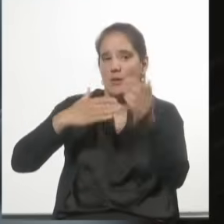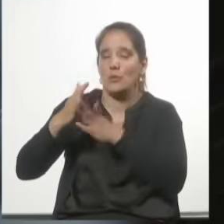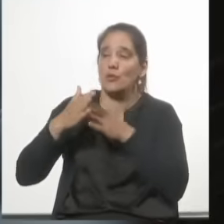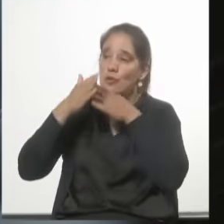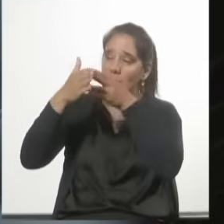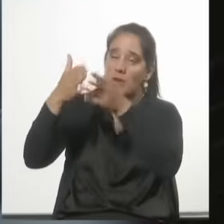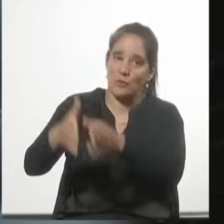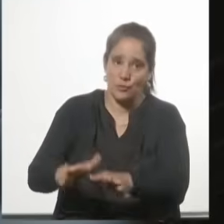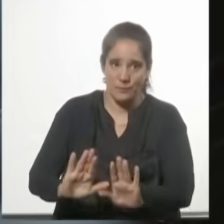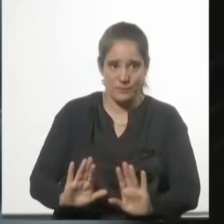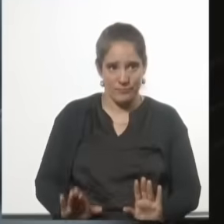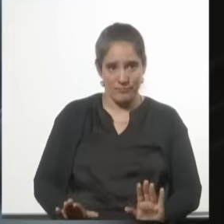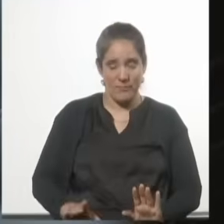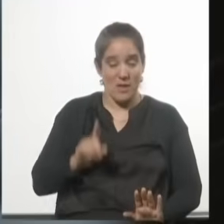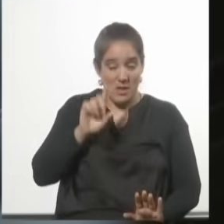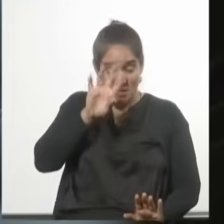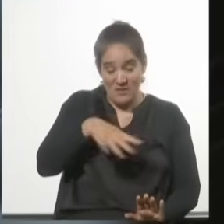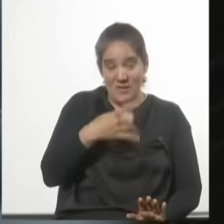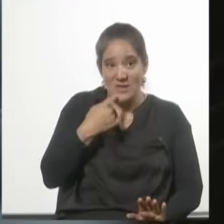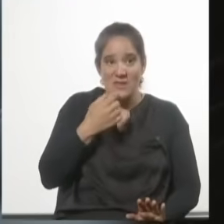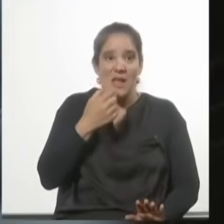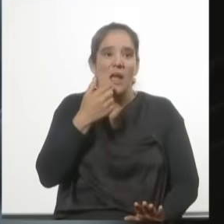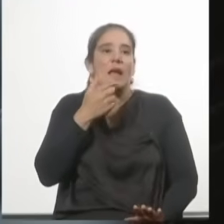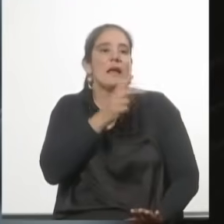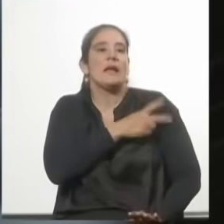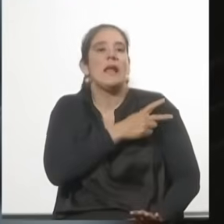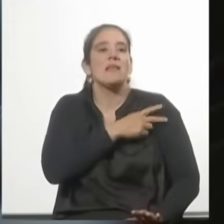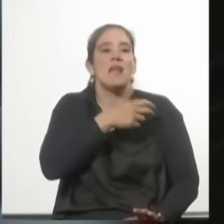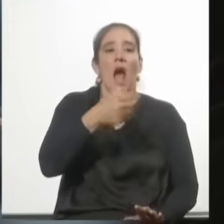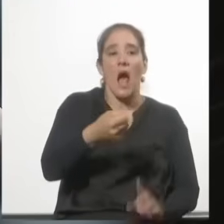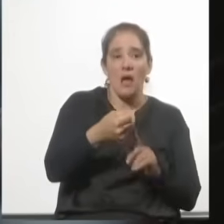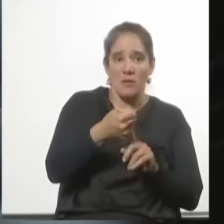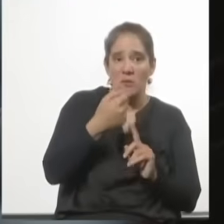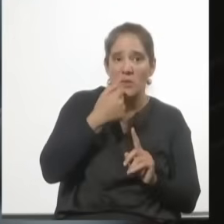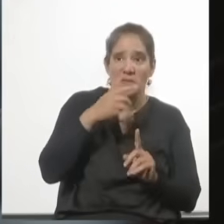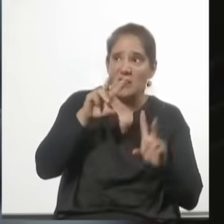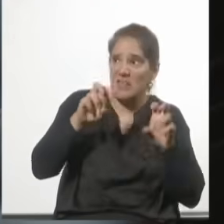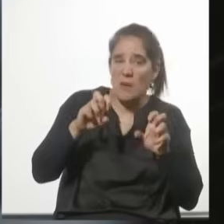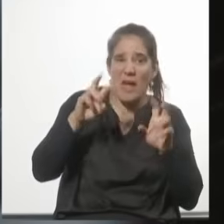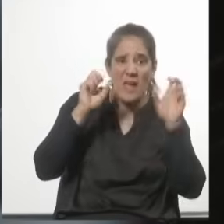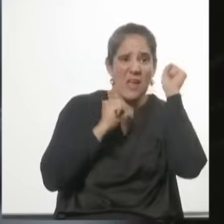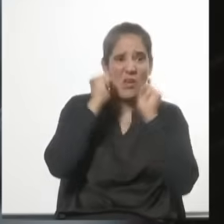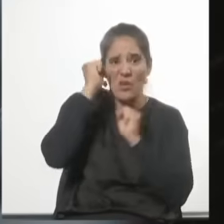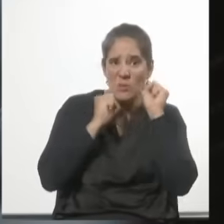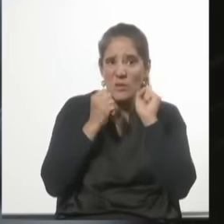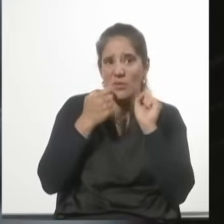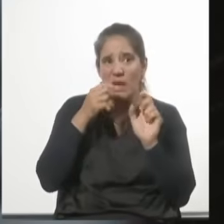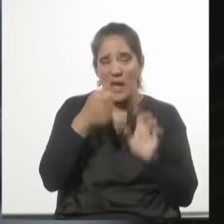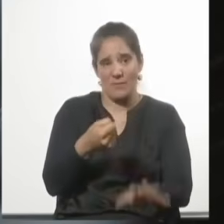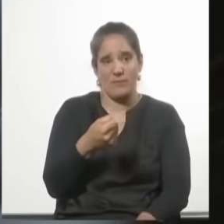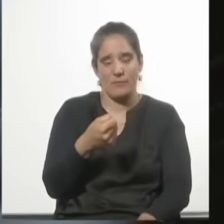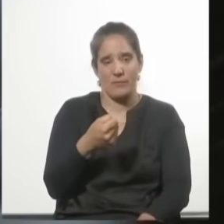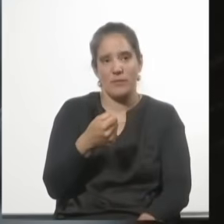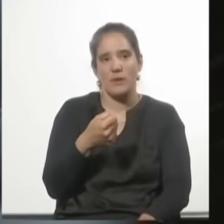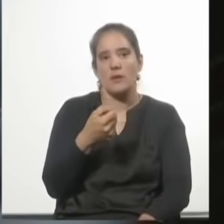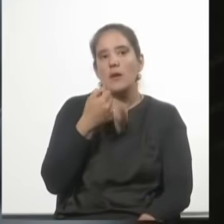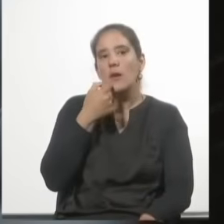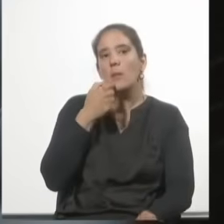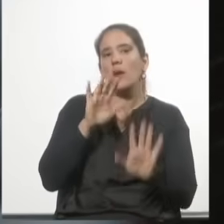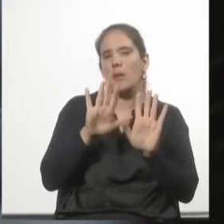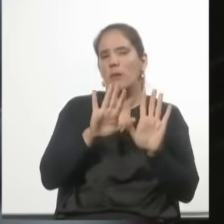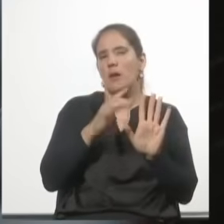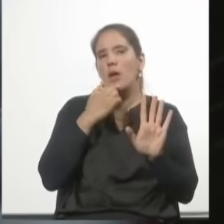institucional clase A y no existe esta categoría de regulación en los servicios financieros del Reino Unido. Ministra, pararla en el uso de la palabra porque hay